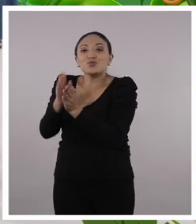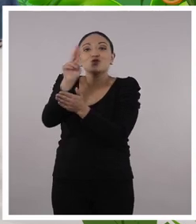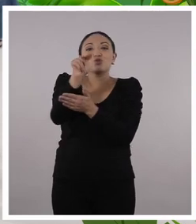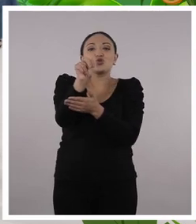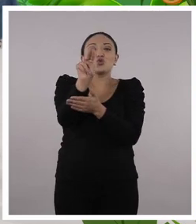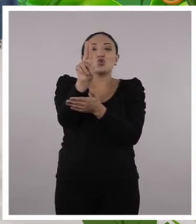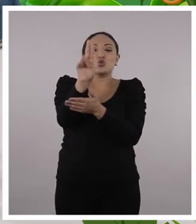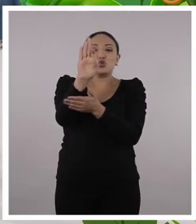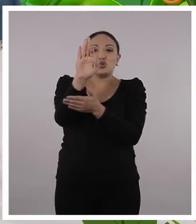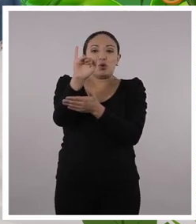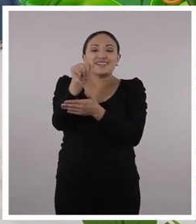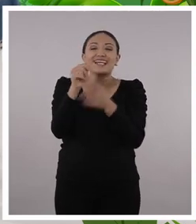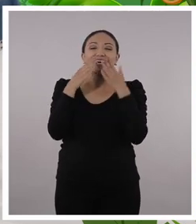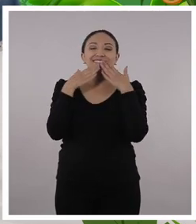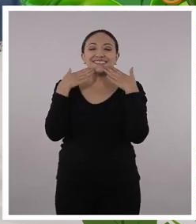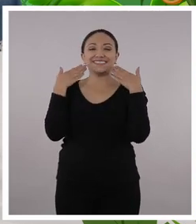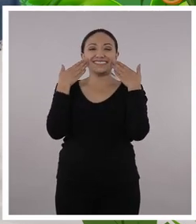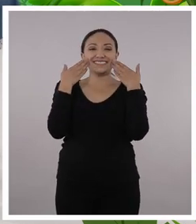Una nutria feliz.